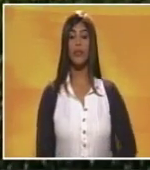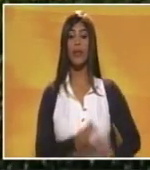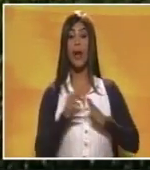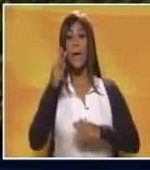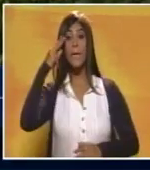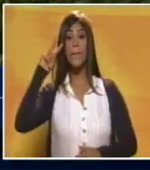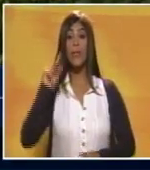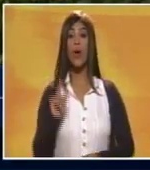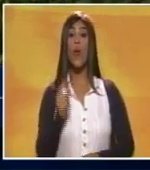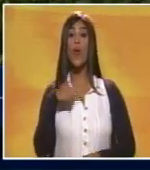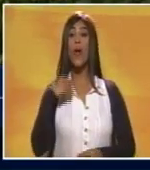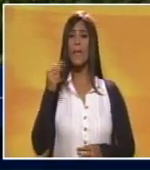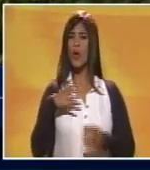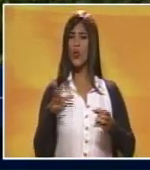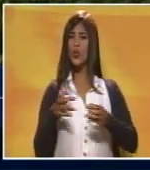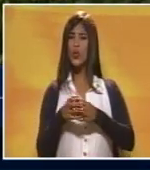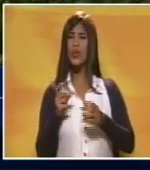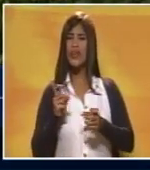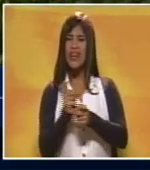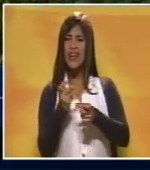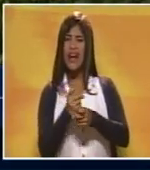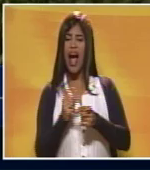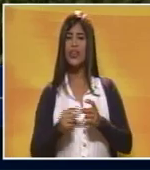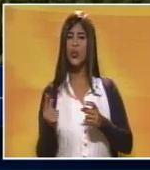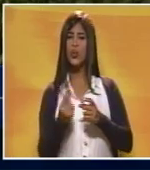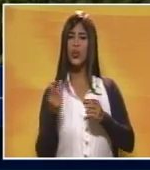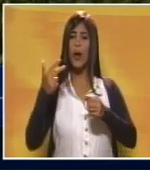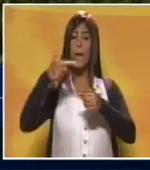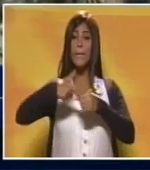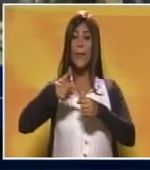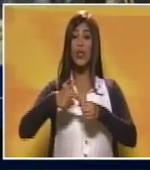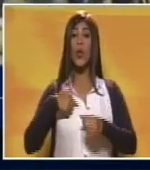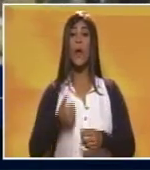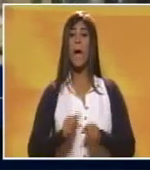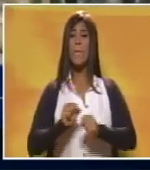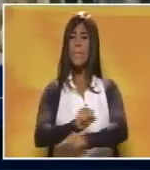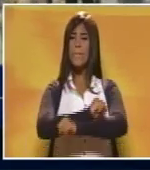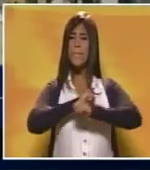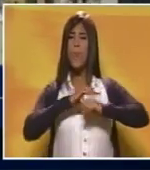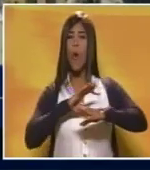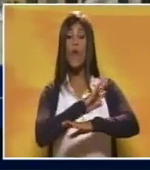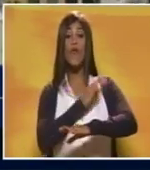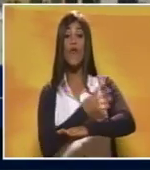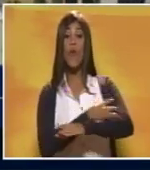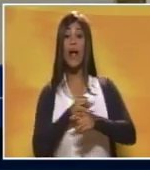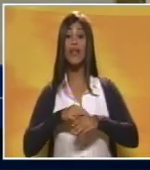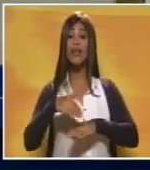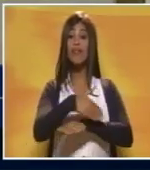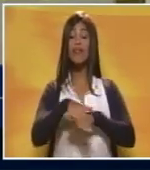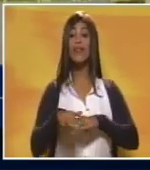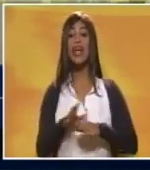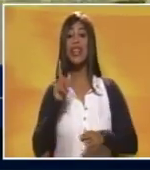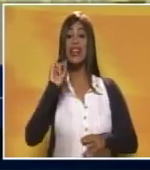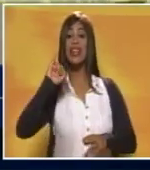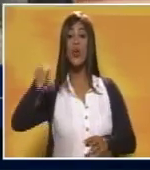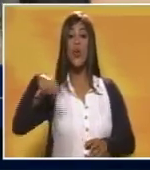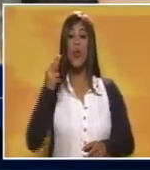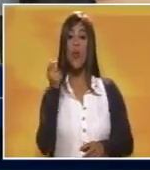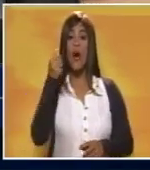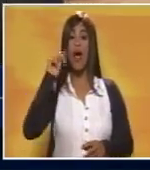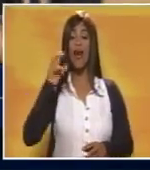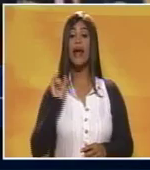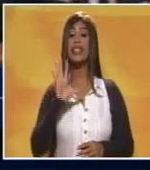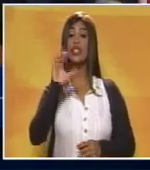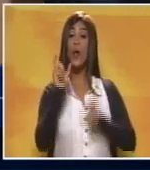En México, una presunta acumulación de gas licuado de petróleo provocó una fuerte explosión en las calles de Tijuana, donde 5 personas resultaron